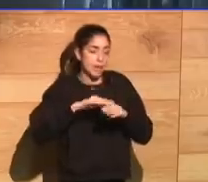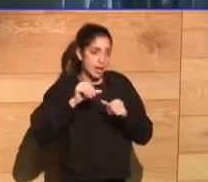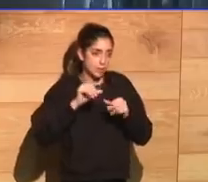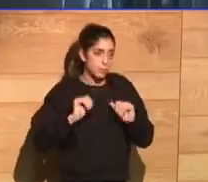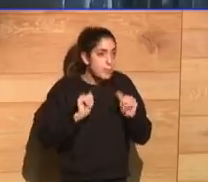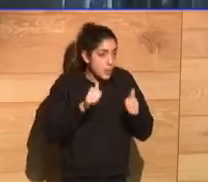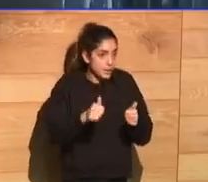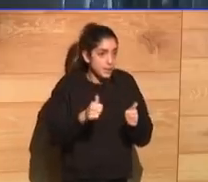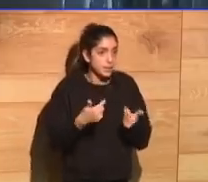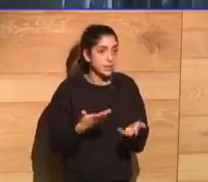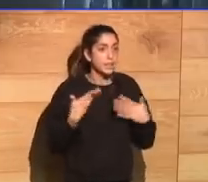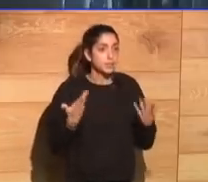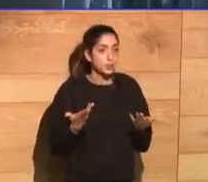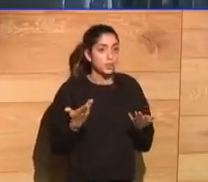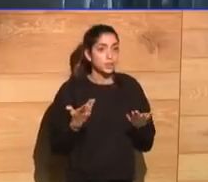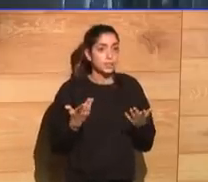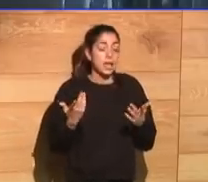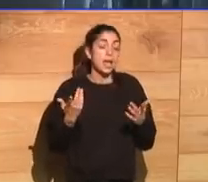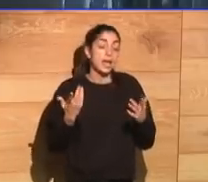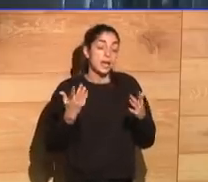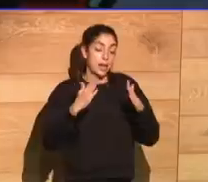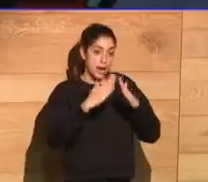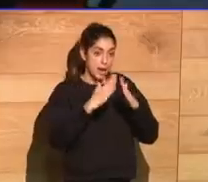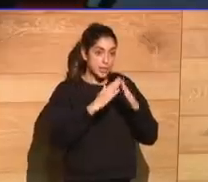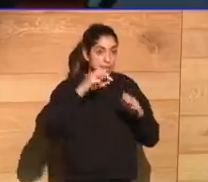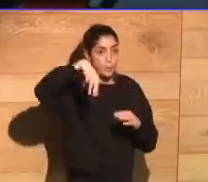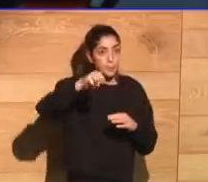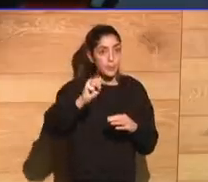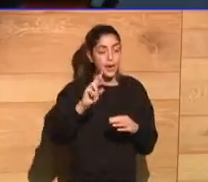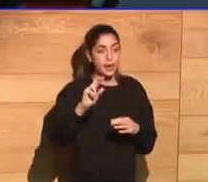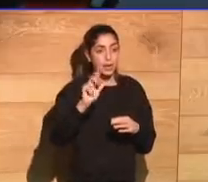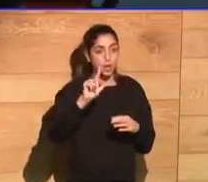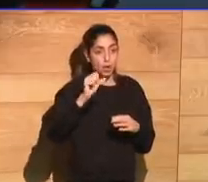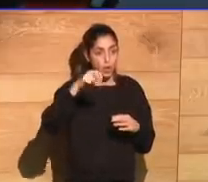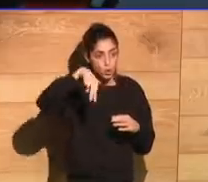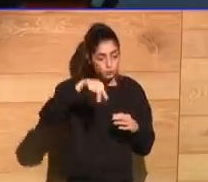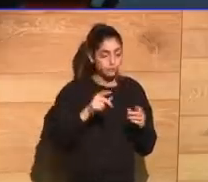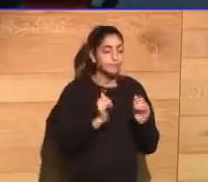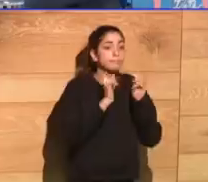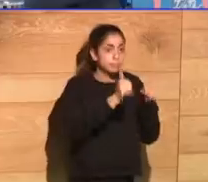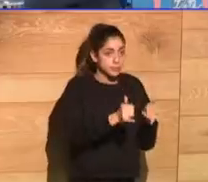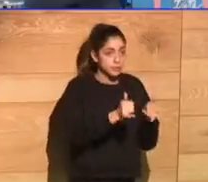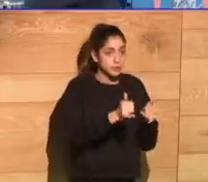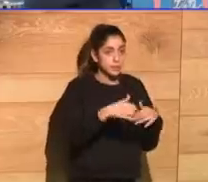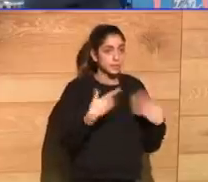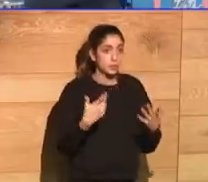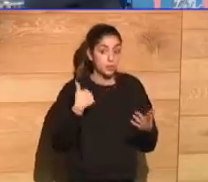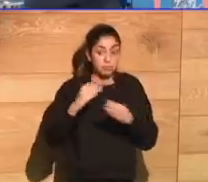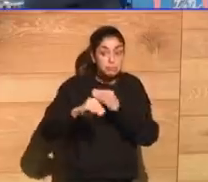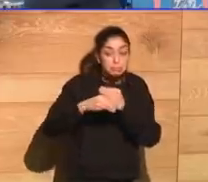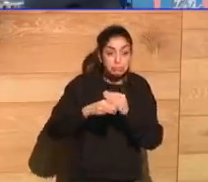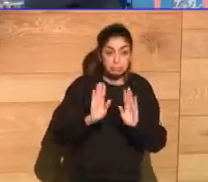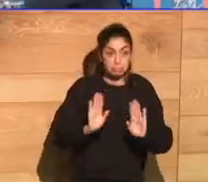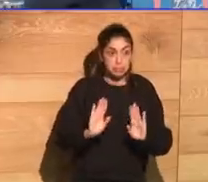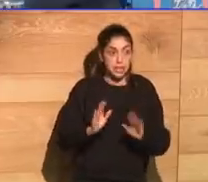sólido desde el que partir, se presentan en casa de Marlon Brando. Bueno, pues ya está. No sé qué se puede añadir. Rodrigo. Vamos a por no sé. Superman